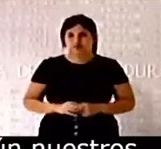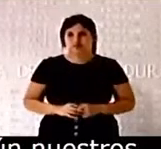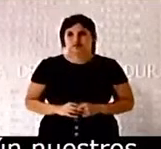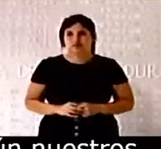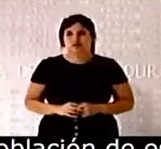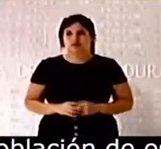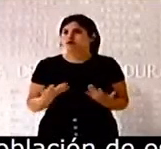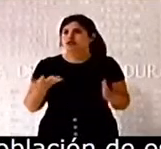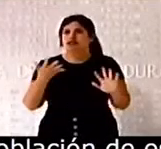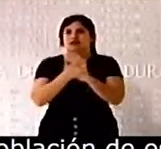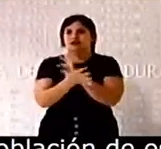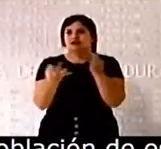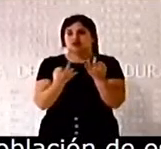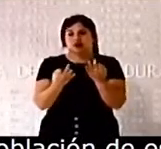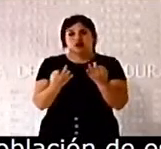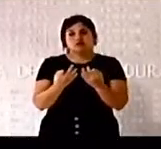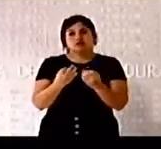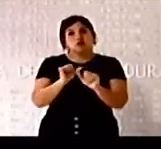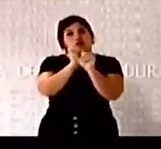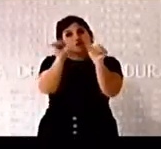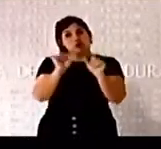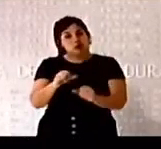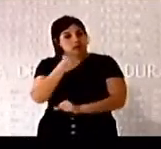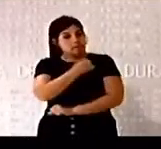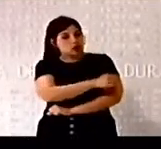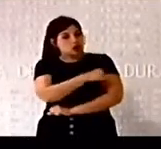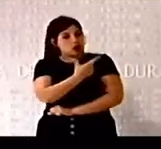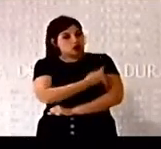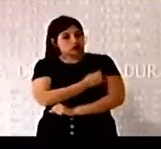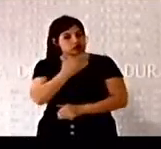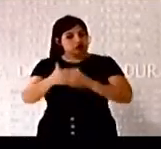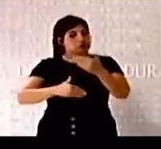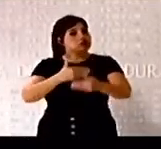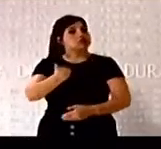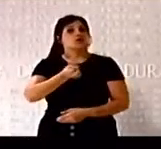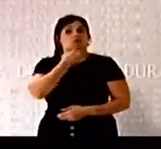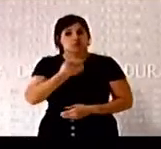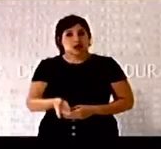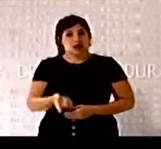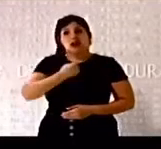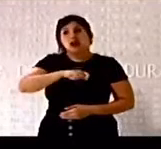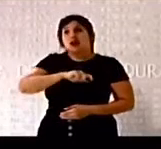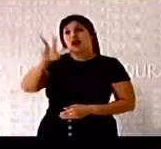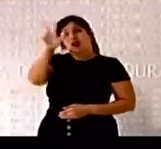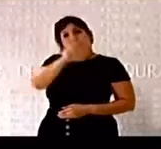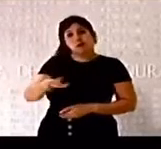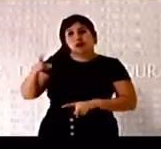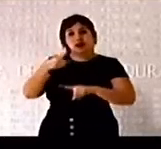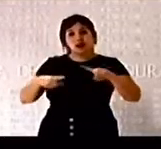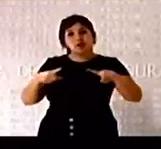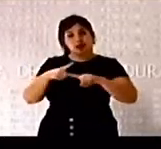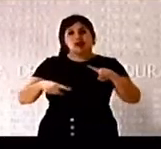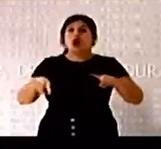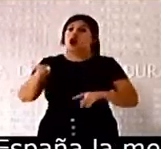Quiere decir que el ritmo de vacunación va bien. En España la media está en un 47,9%, estamos dentro de